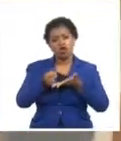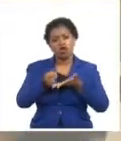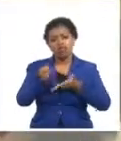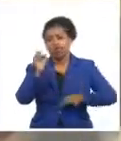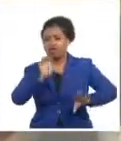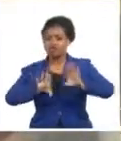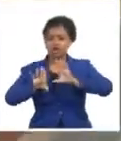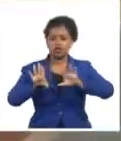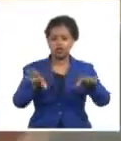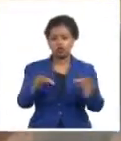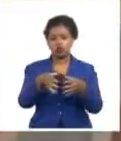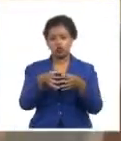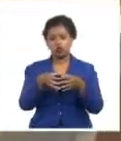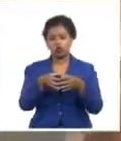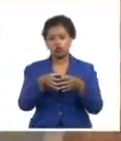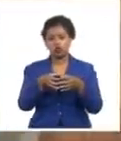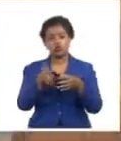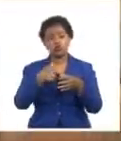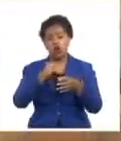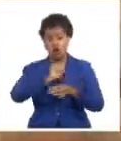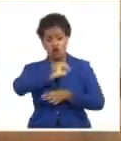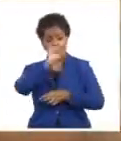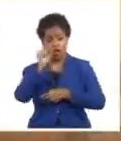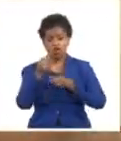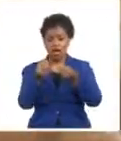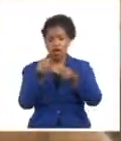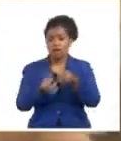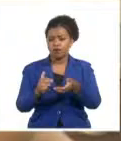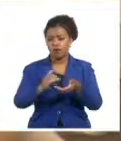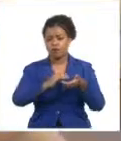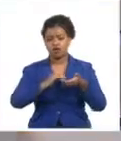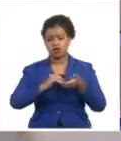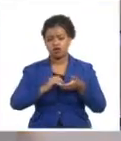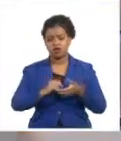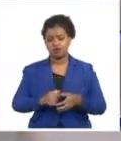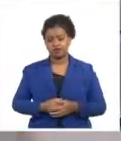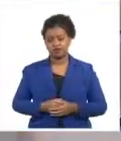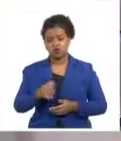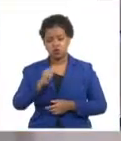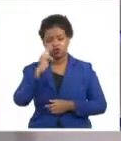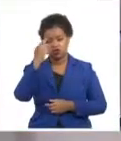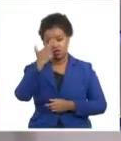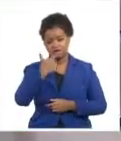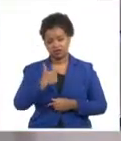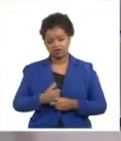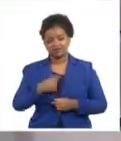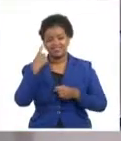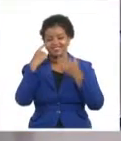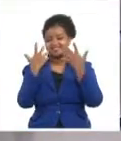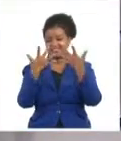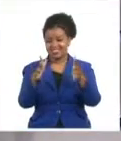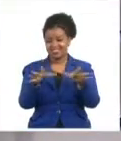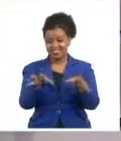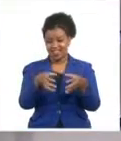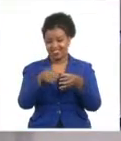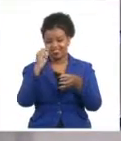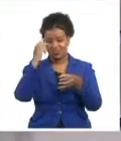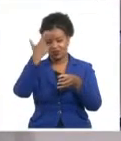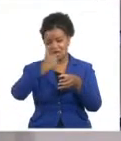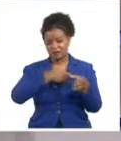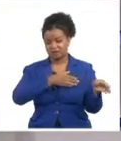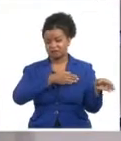esto, y el MVP se lo regalo a ellos mismos y a la afición avileña. Felicidades a los avileños. En el sector